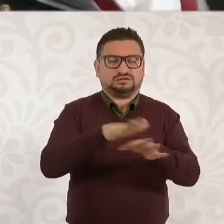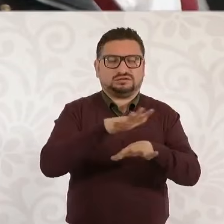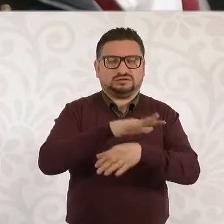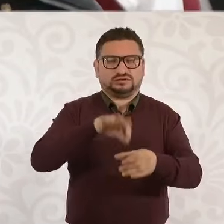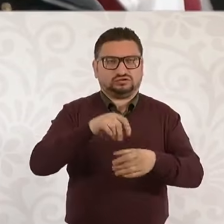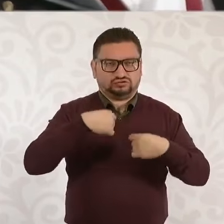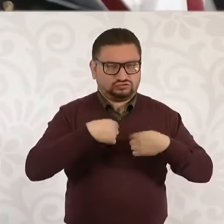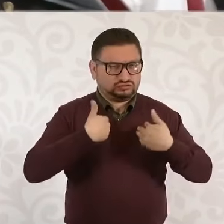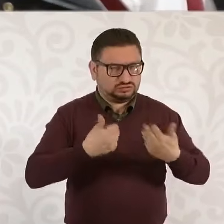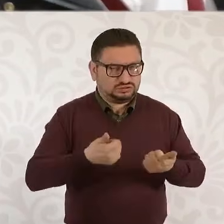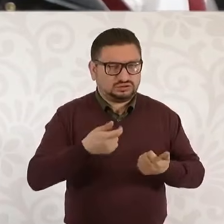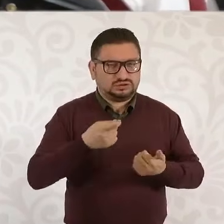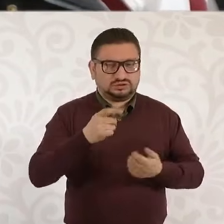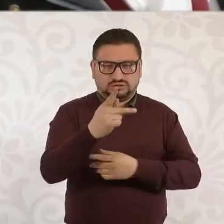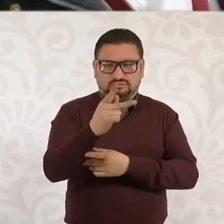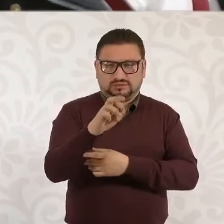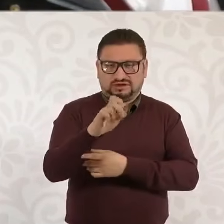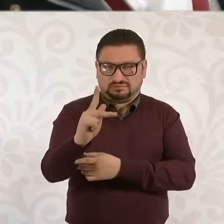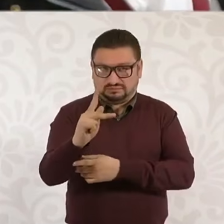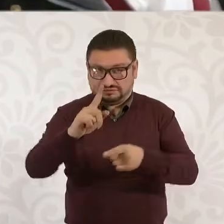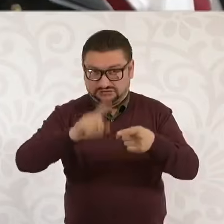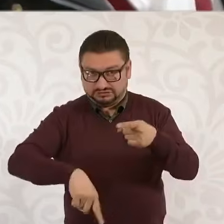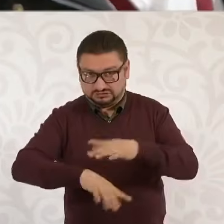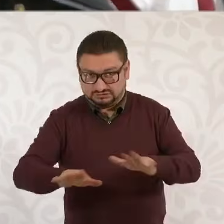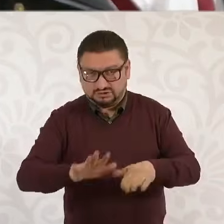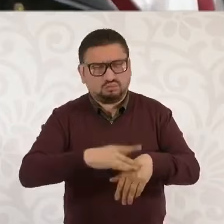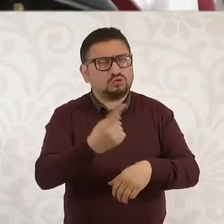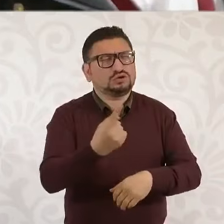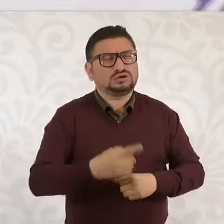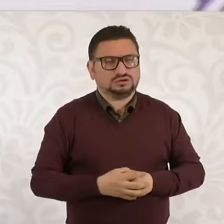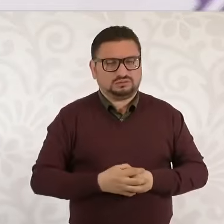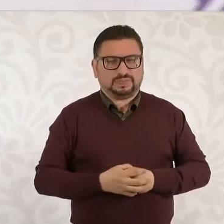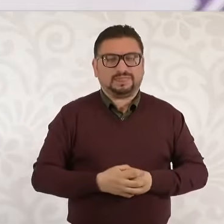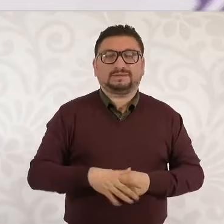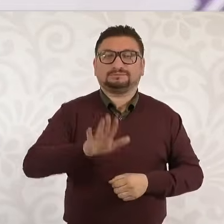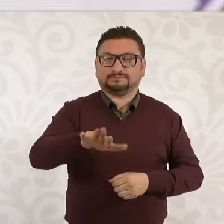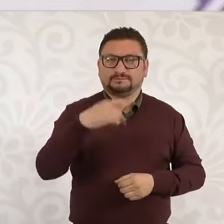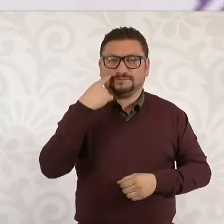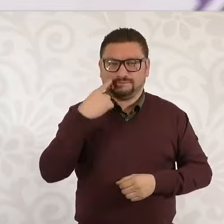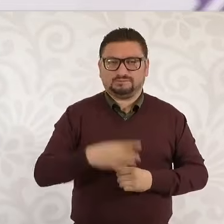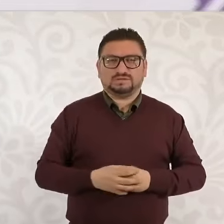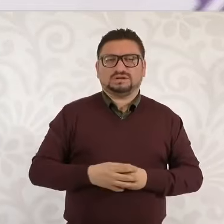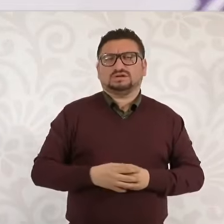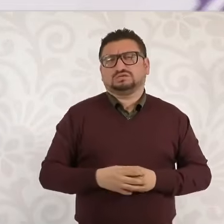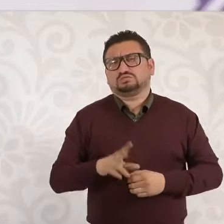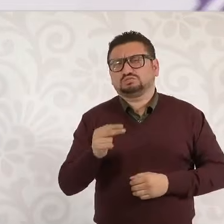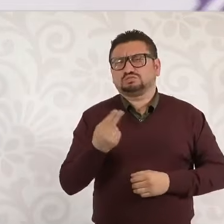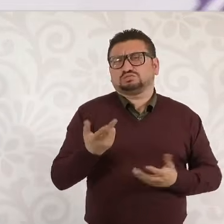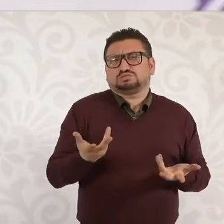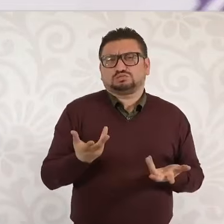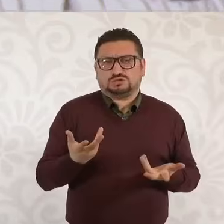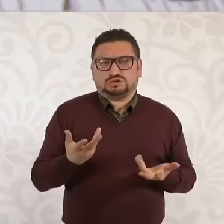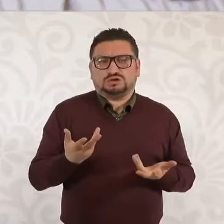Entendí que se elimina el PREP. Si es así, Sí. ¿por qué? La idea es que no tiene por qué